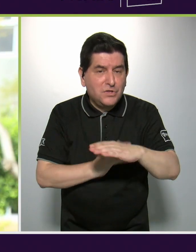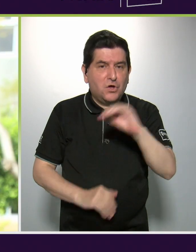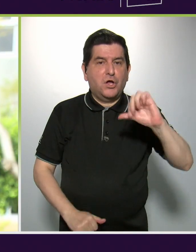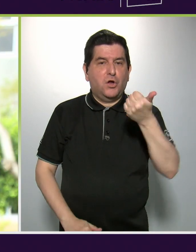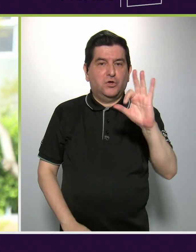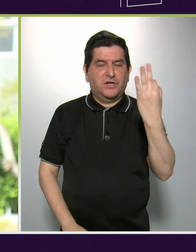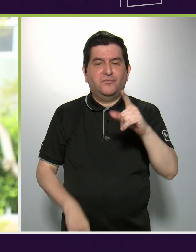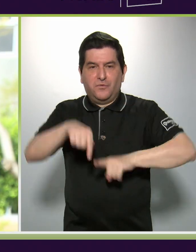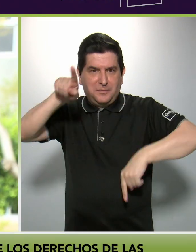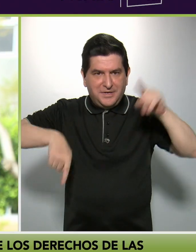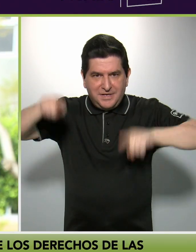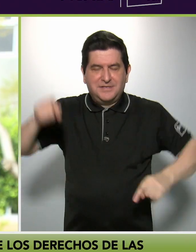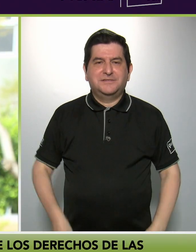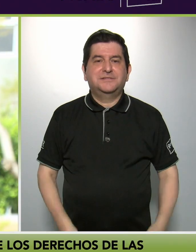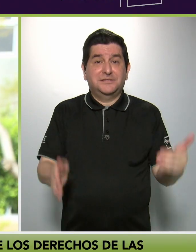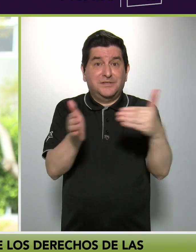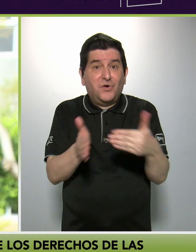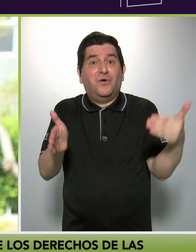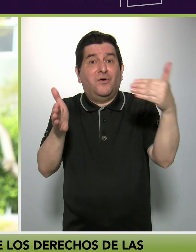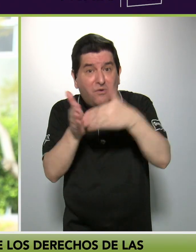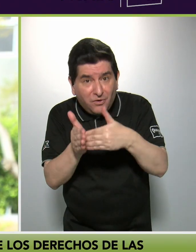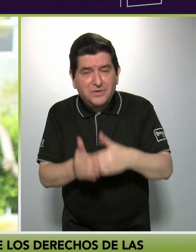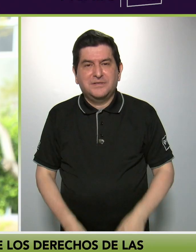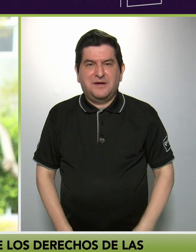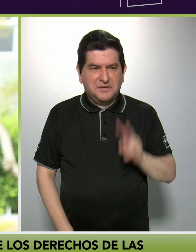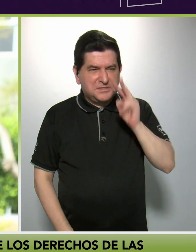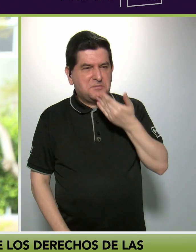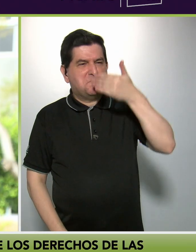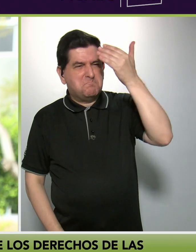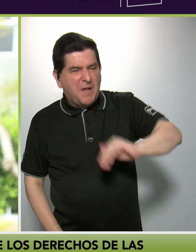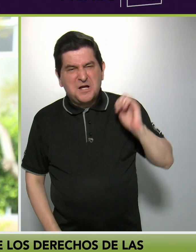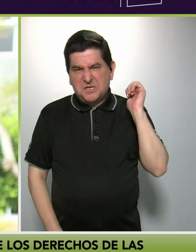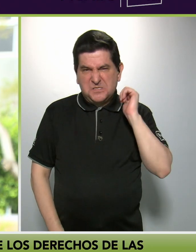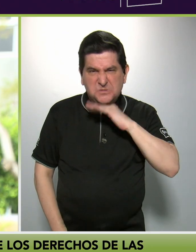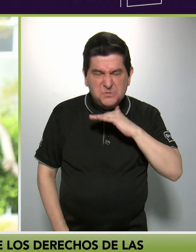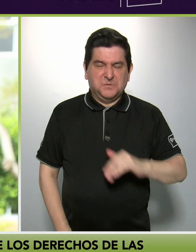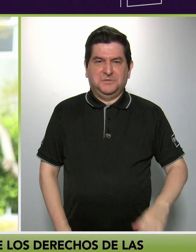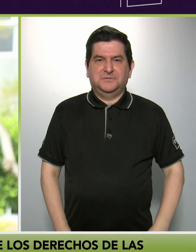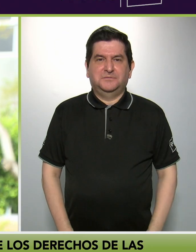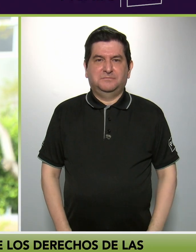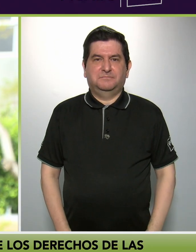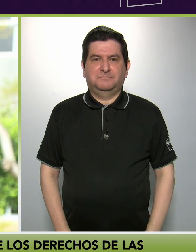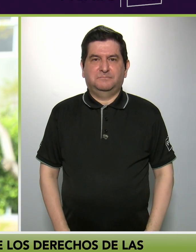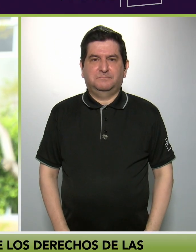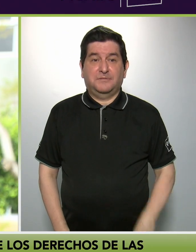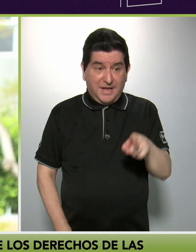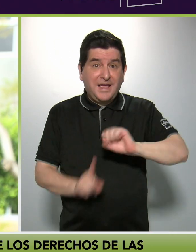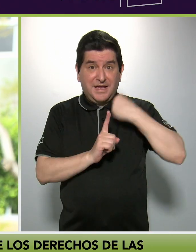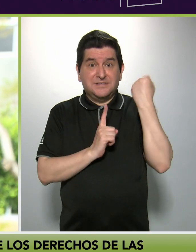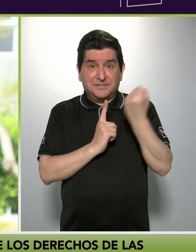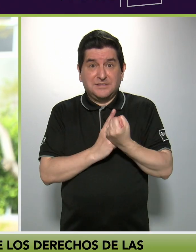malas, degeneradas, raras, y eso se va a ver en lo cotidiano, en el trato entre las personas, y